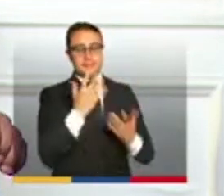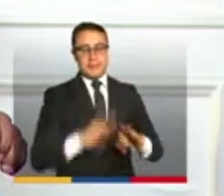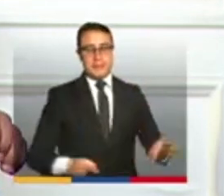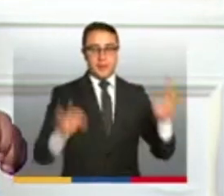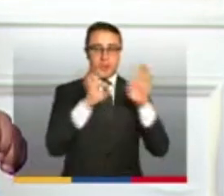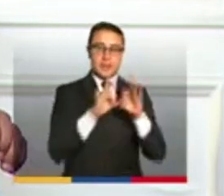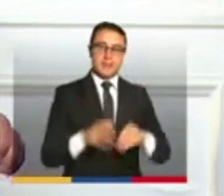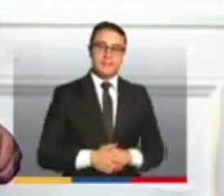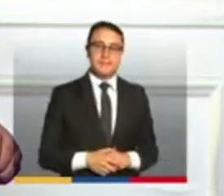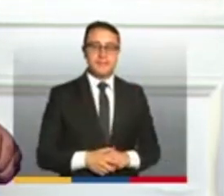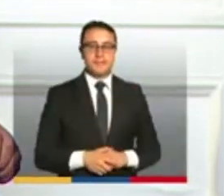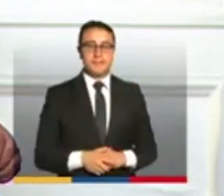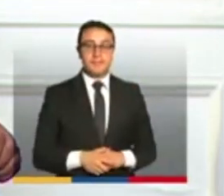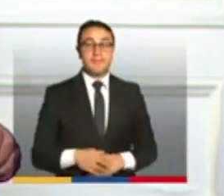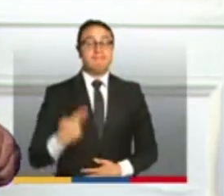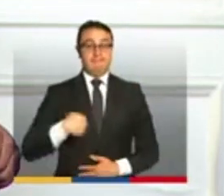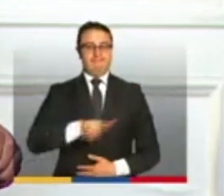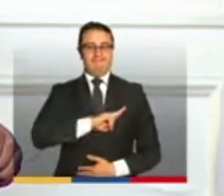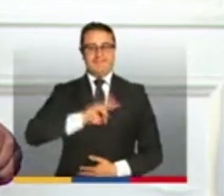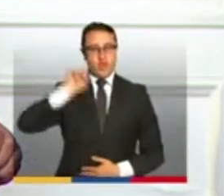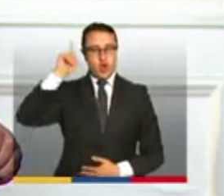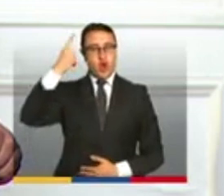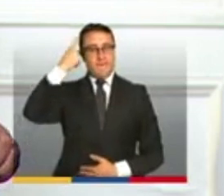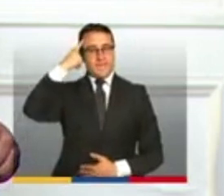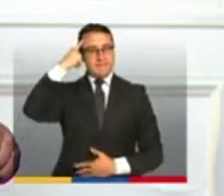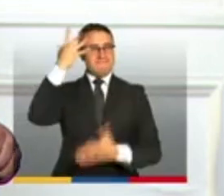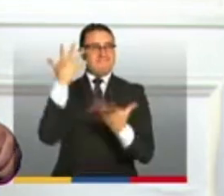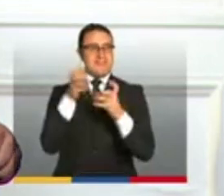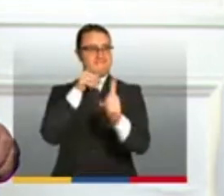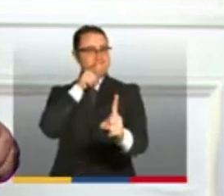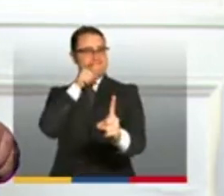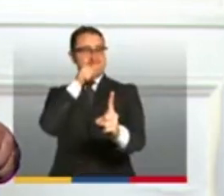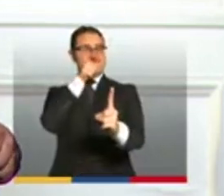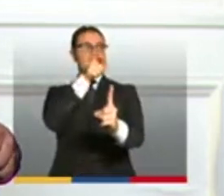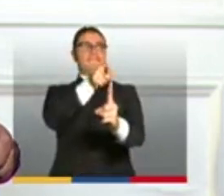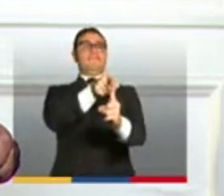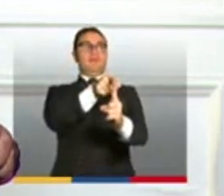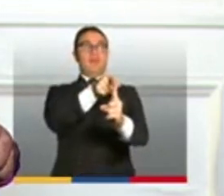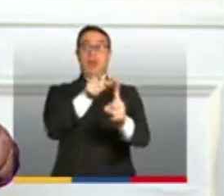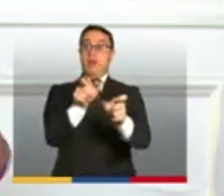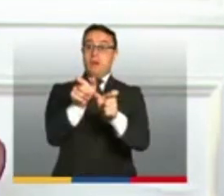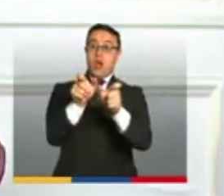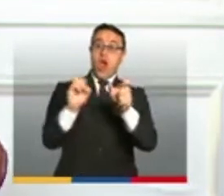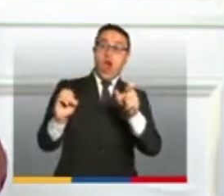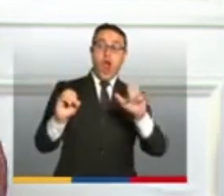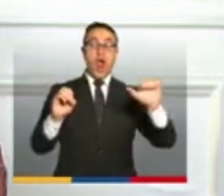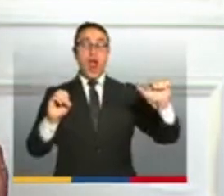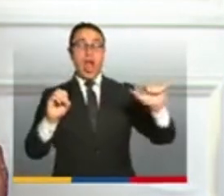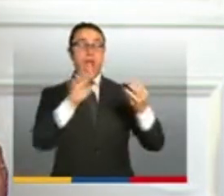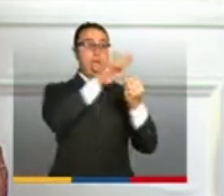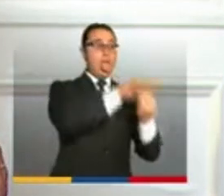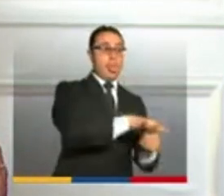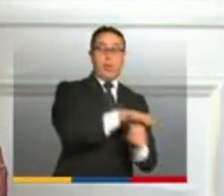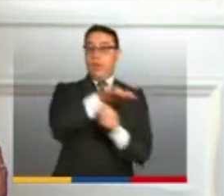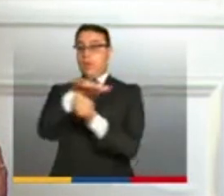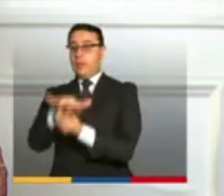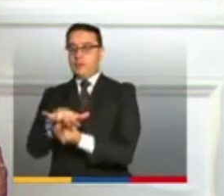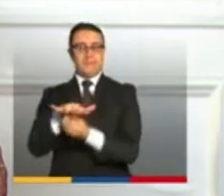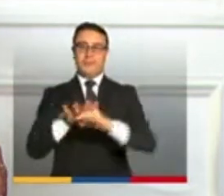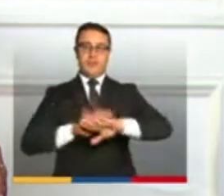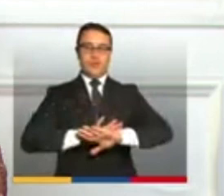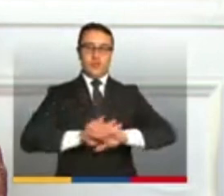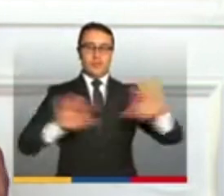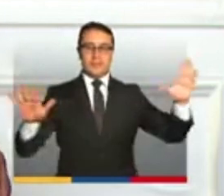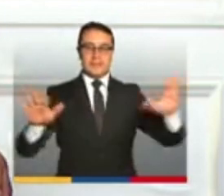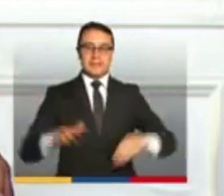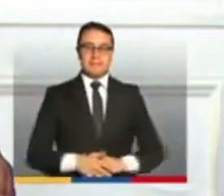Esa es nuestra línea. En esa línea no se puede admitir discriminación entre hombres y mujeres. En el